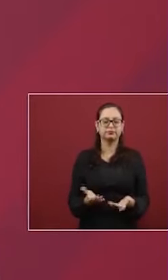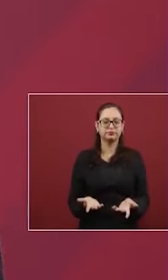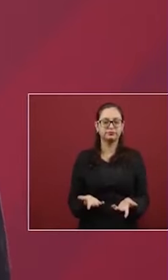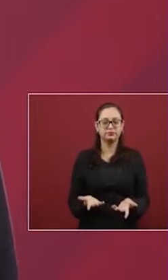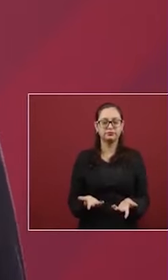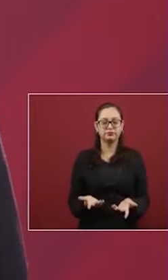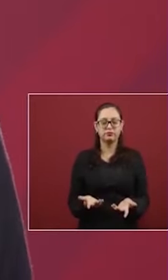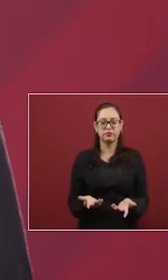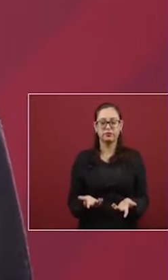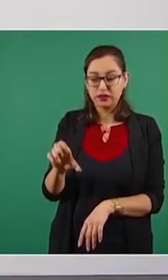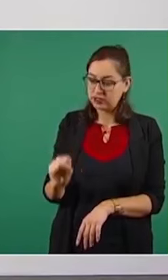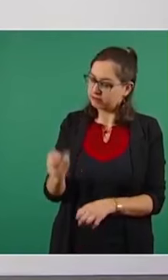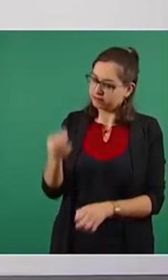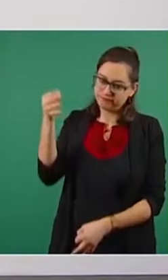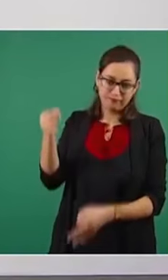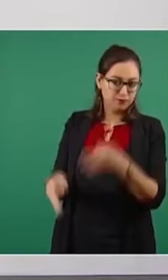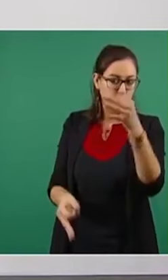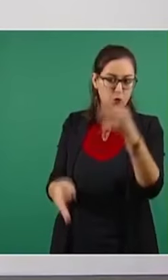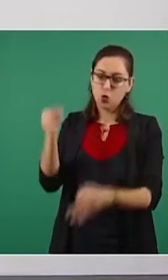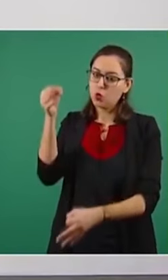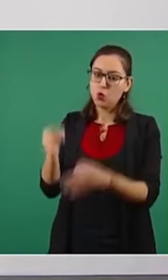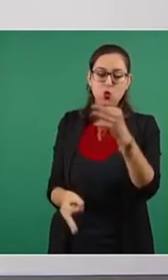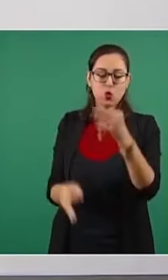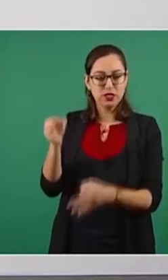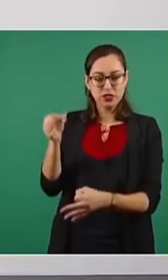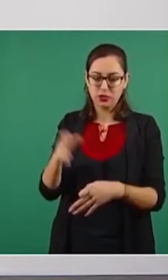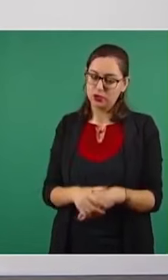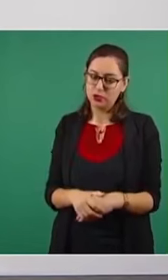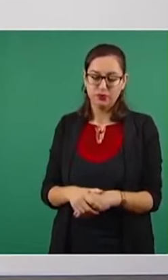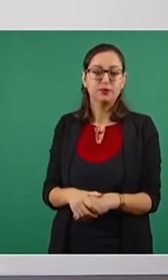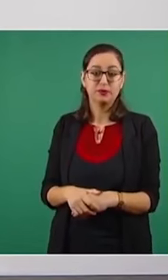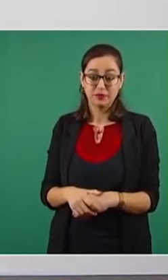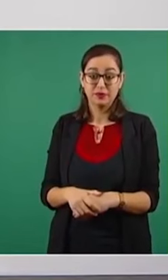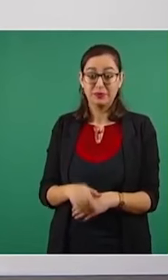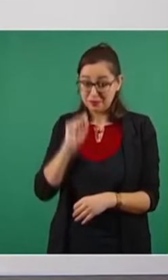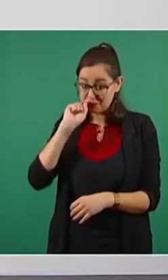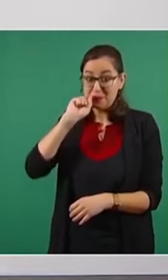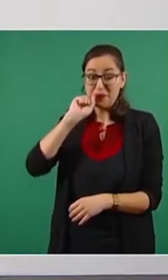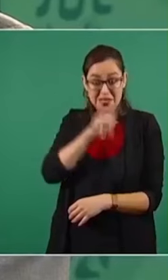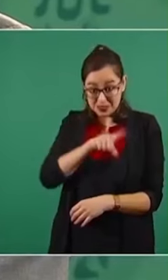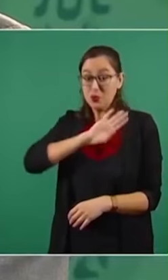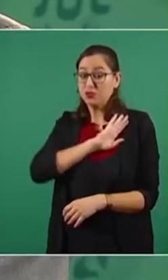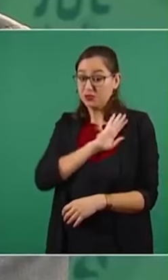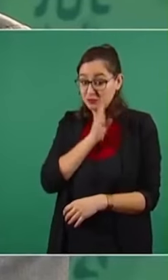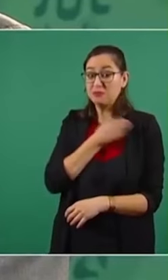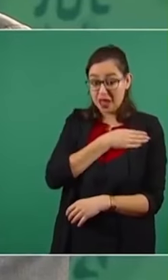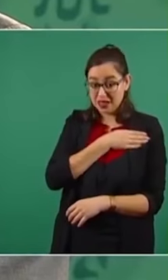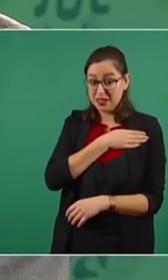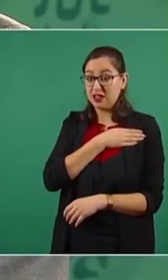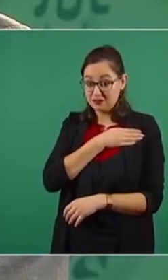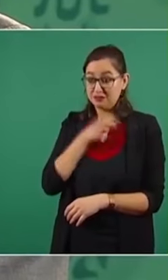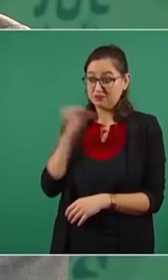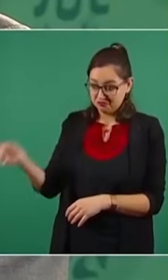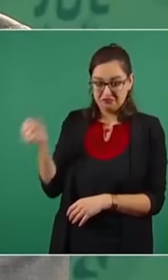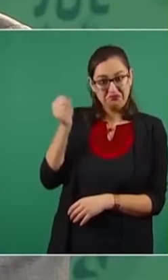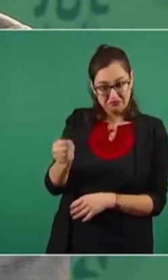Manuel López Obrador, le llueven últimamente los escándalos. Y aunque no se presentara a las próximas elecciones del 2 de junio, el